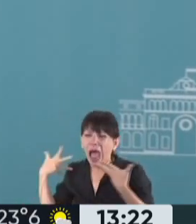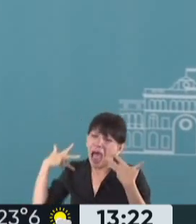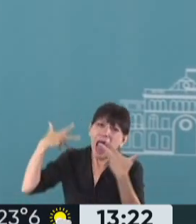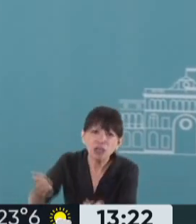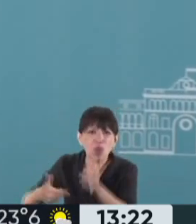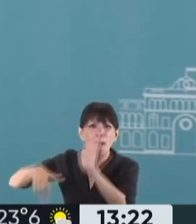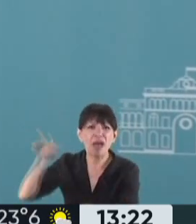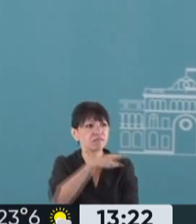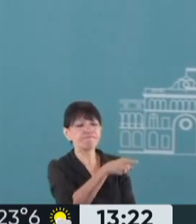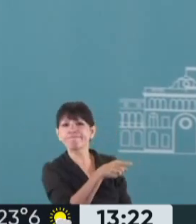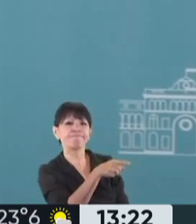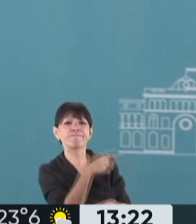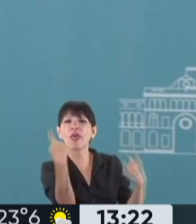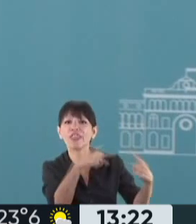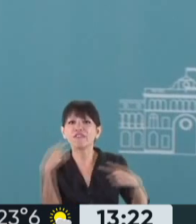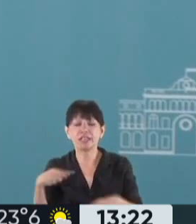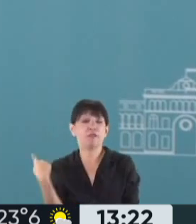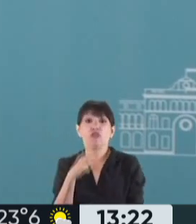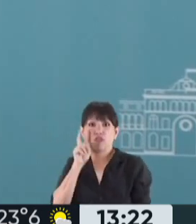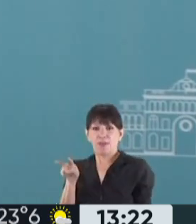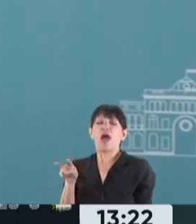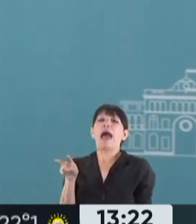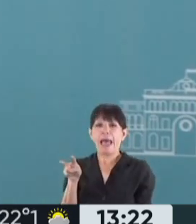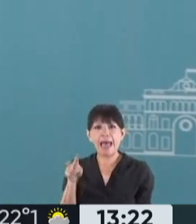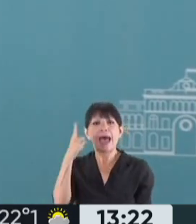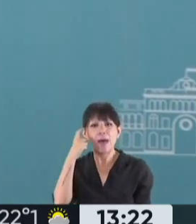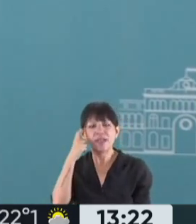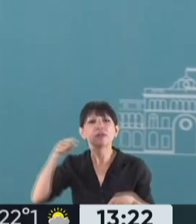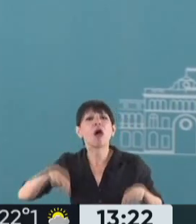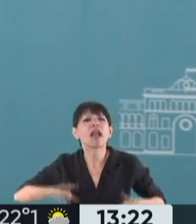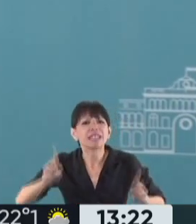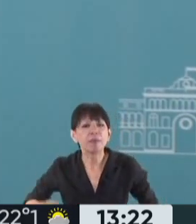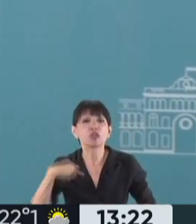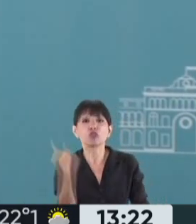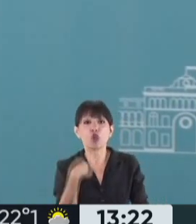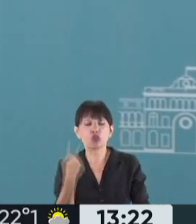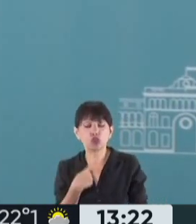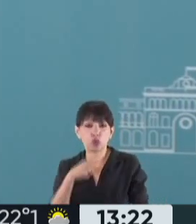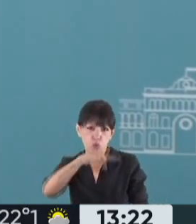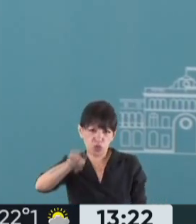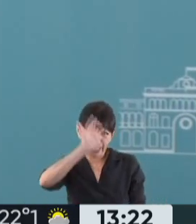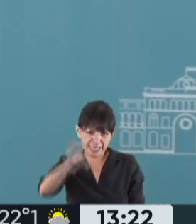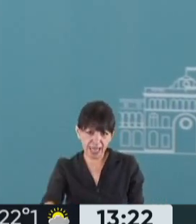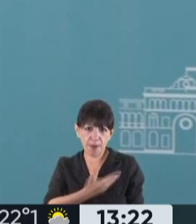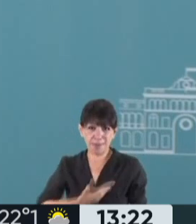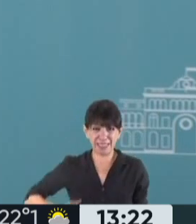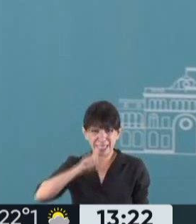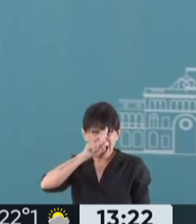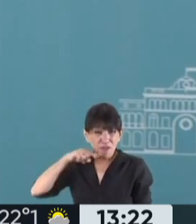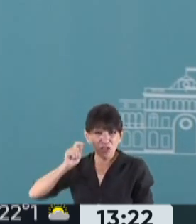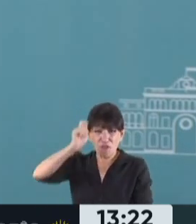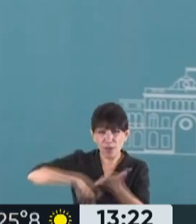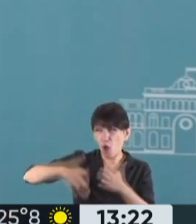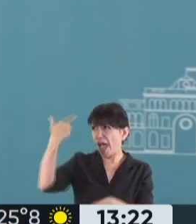todo el día aprendiendo de todo eso. Nosotros ahora también estamos participando, ustedes saben, firmó el presidente Alberto Fernández el